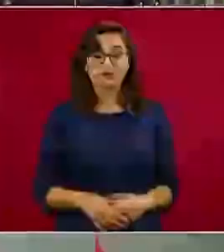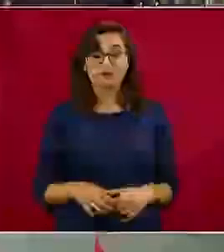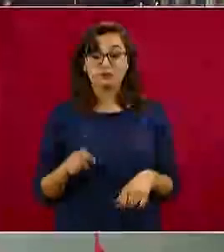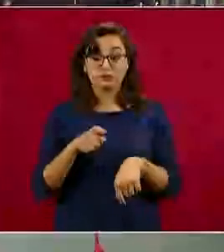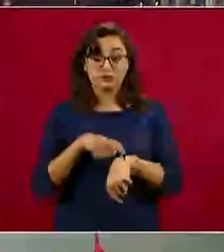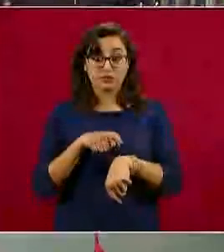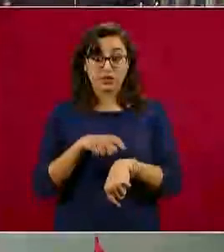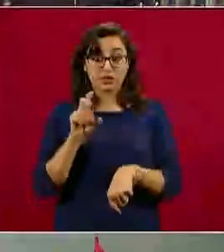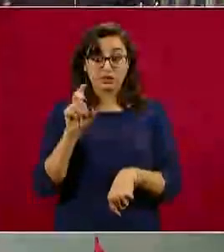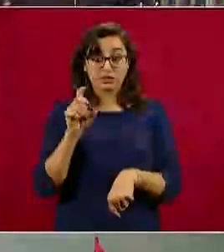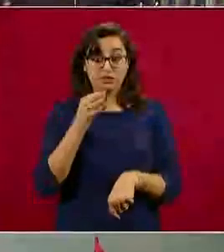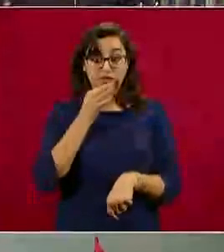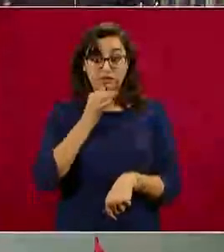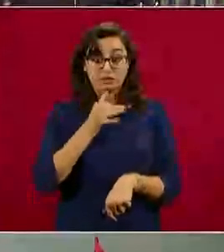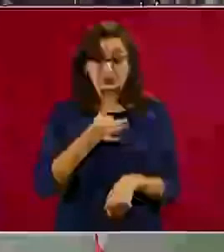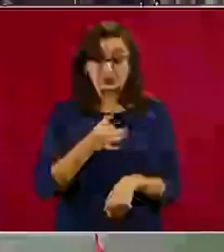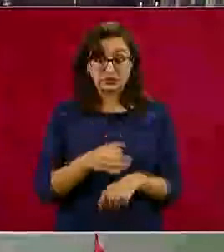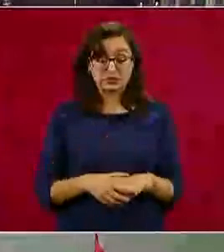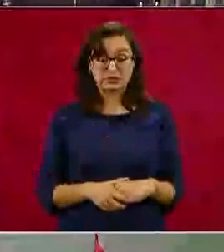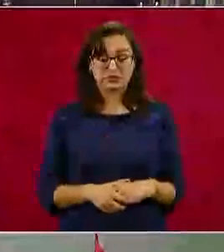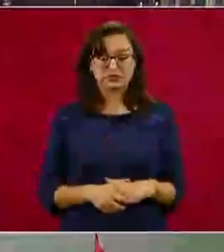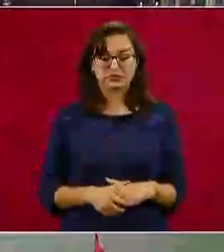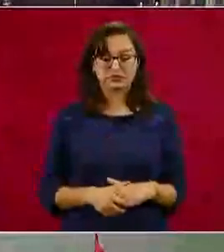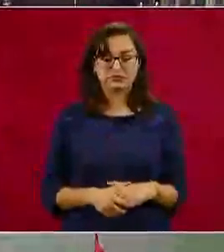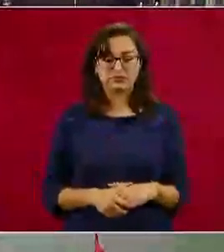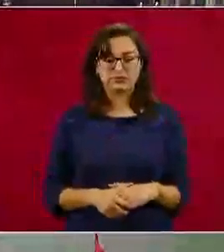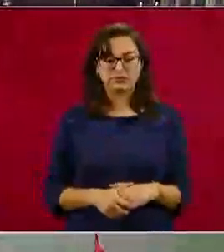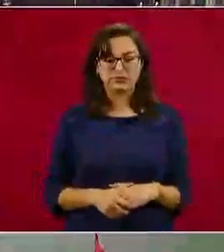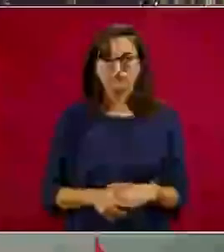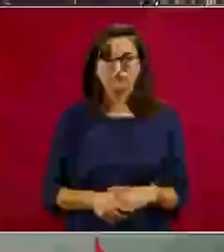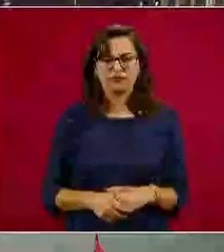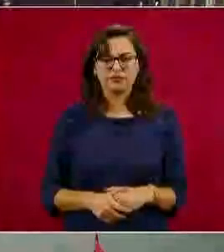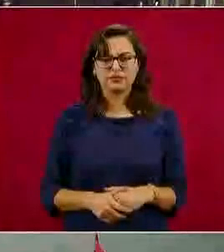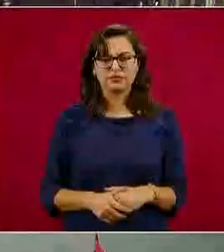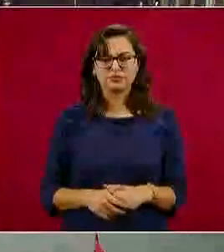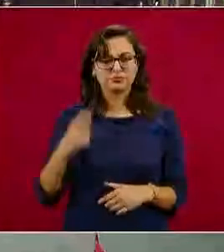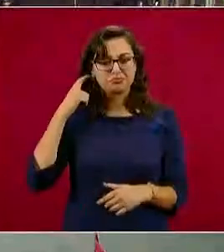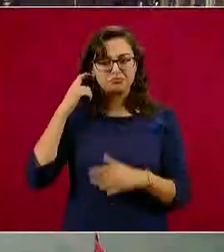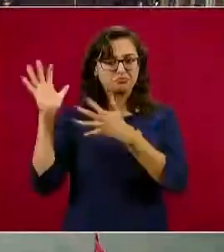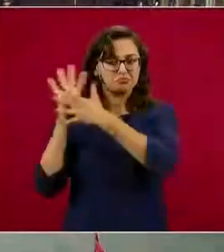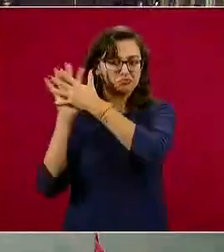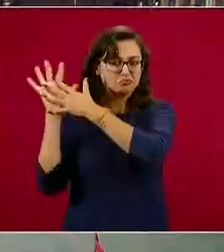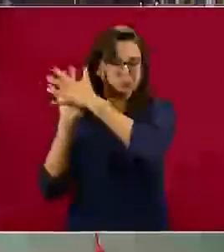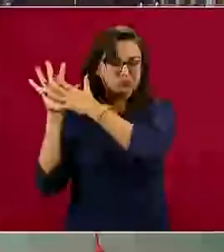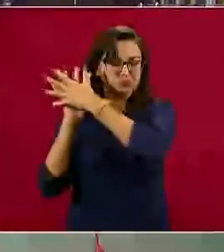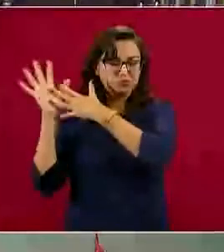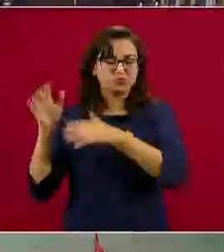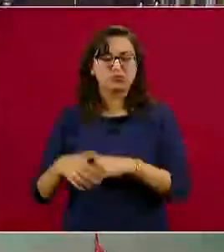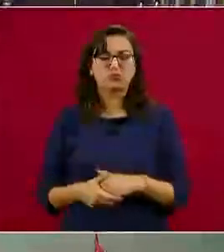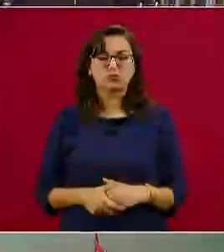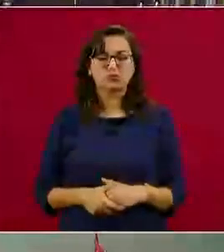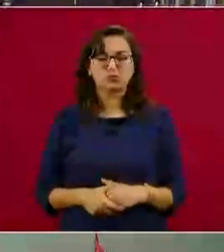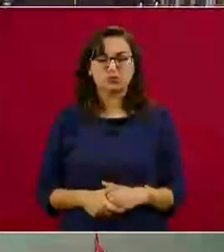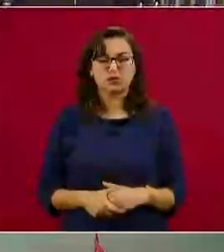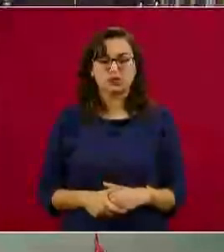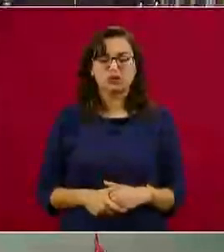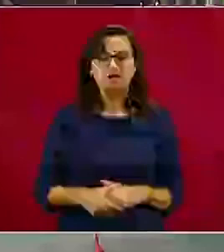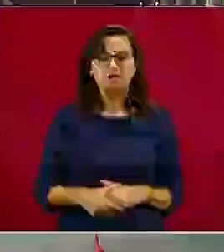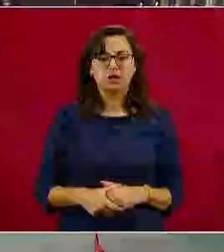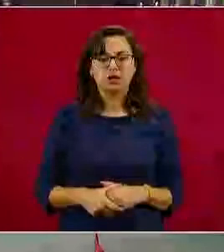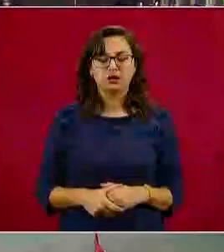preguntar, si me dejan preguntar, pregunto. El tema de los deportes, doctor López-Gatell, en Sonora y en todo el